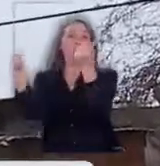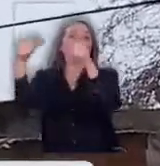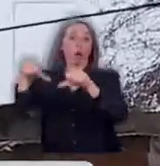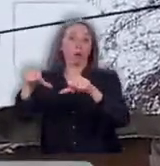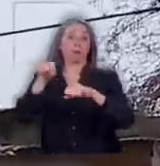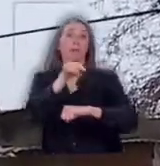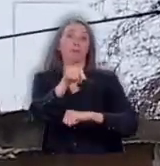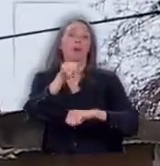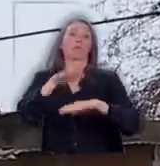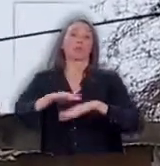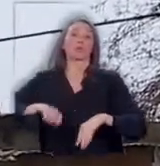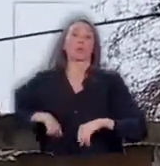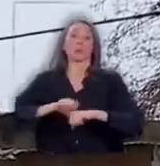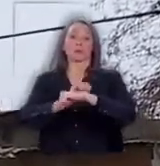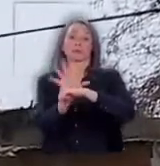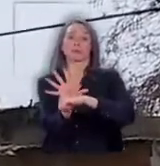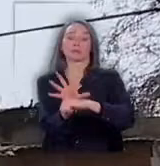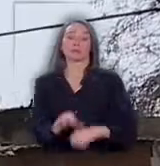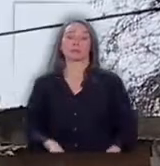por la